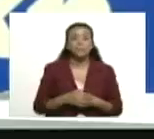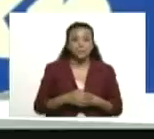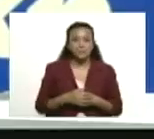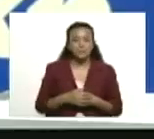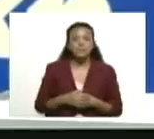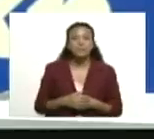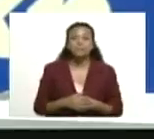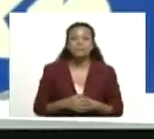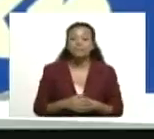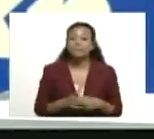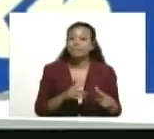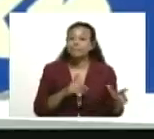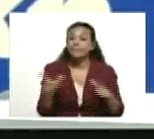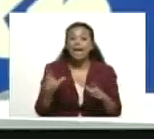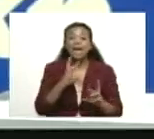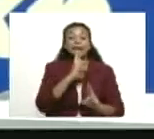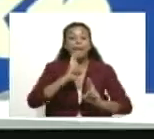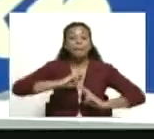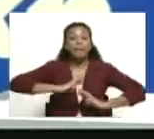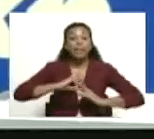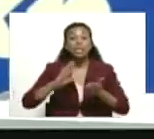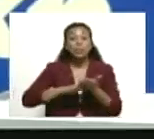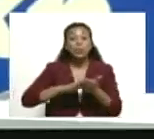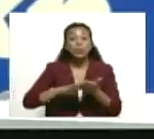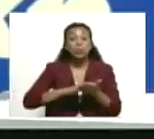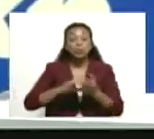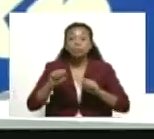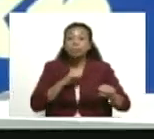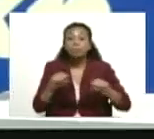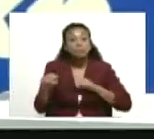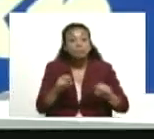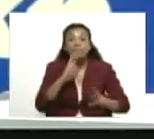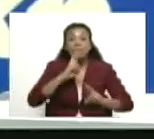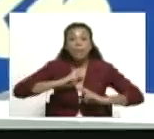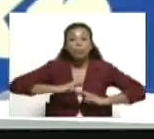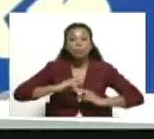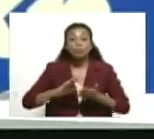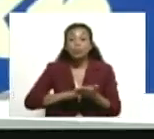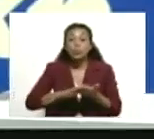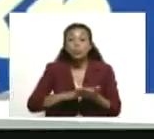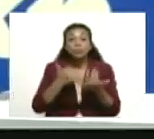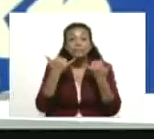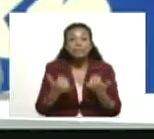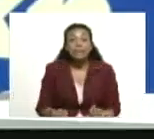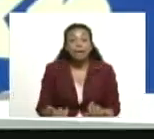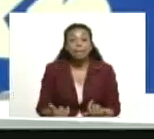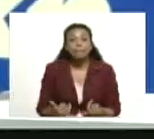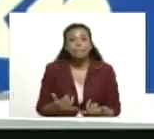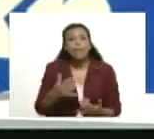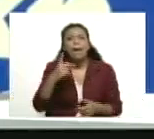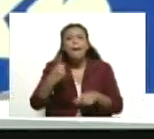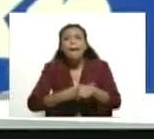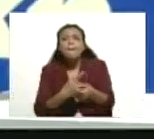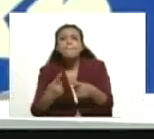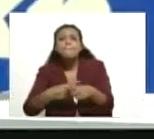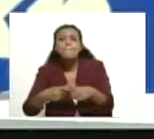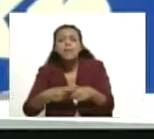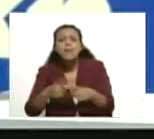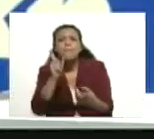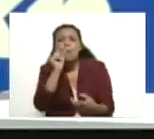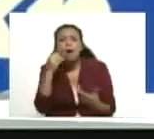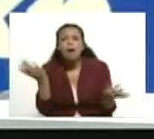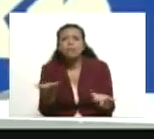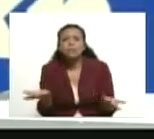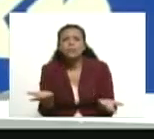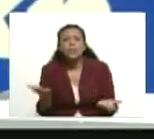acción. Respuesta, solución, acción, respuesta, solución. Primo Carlos, ¿cómo está? Muy